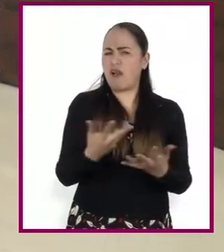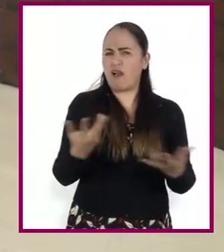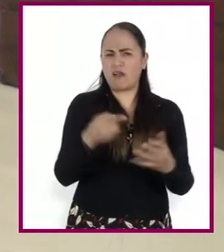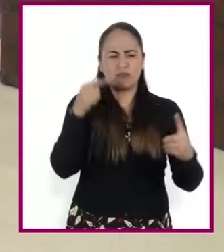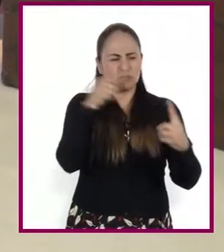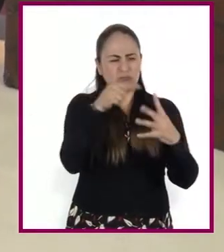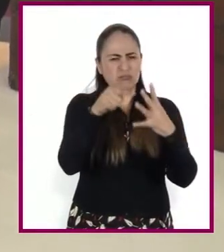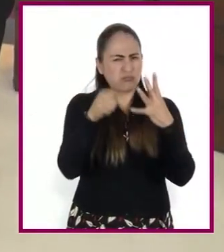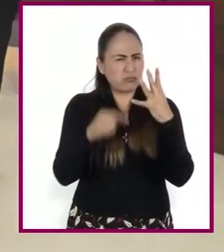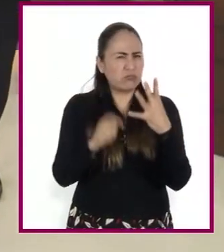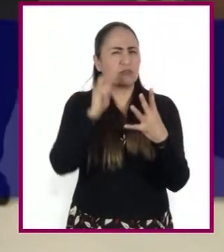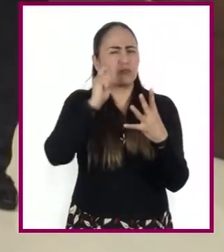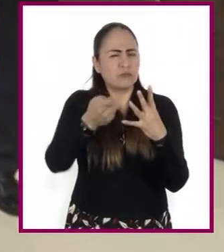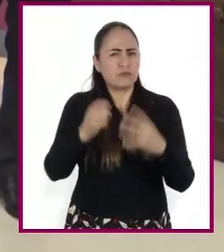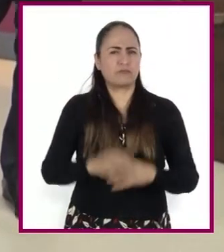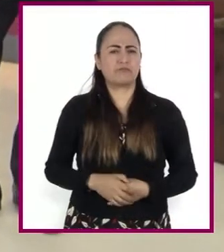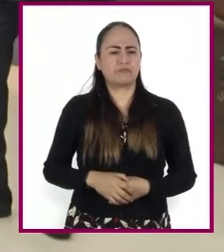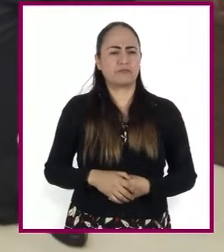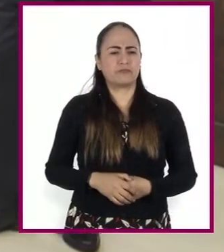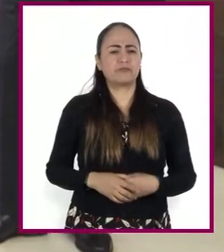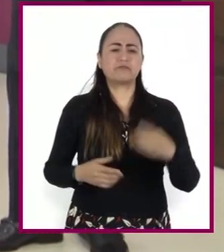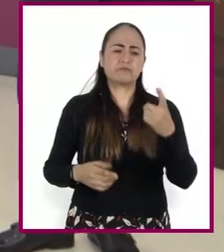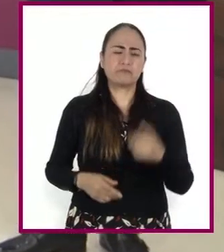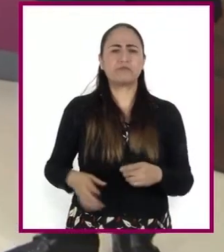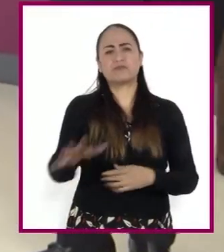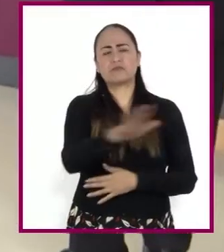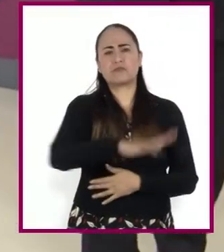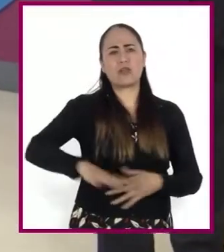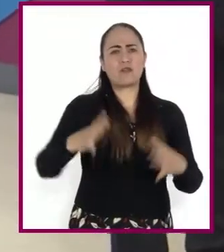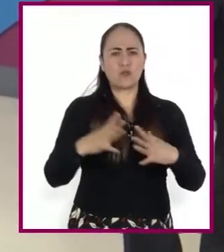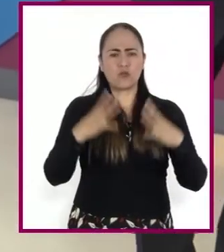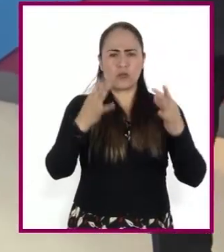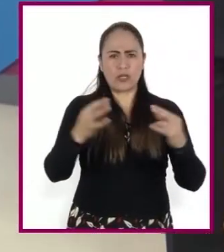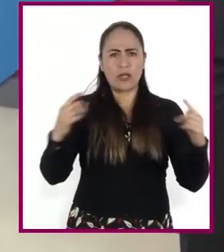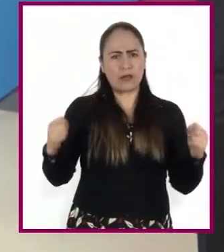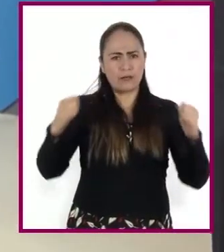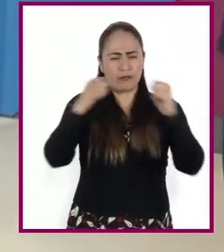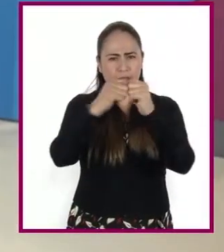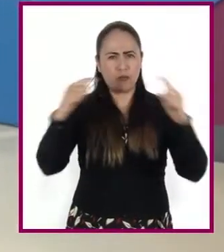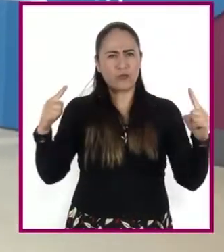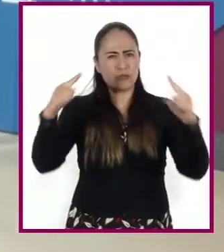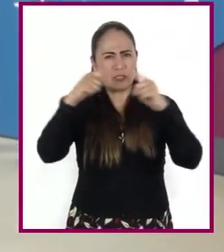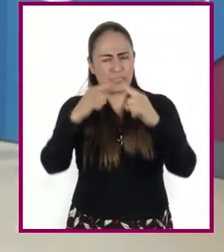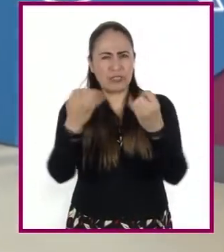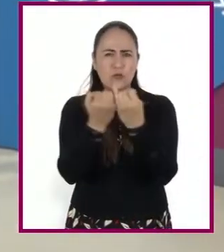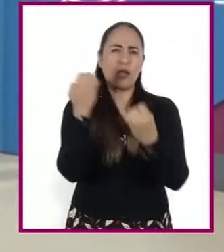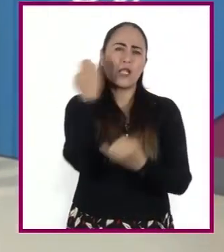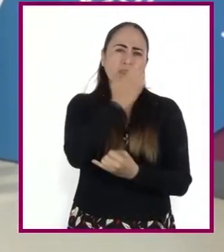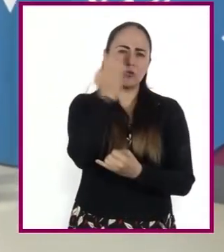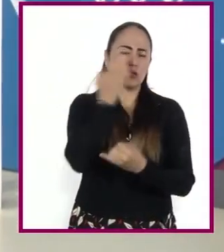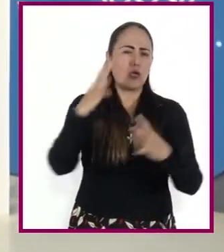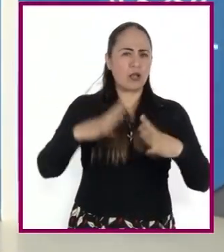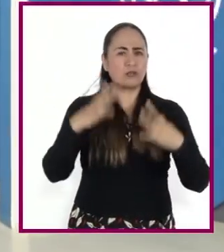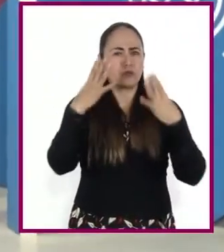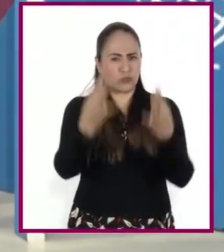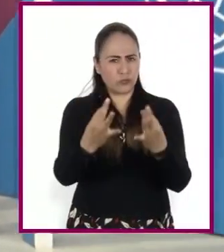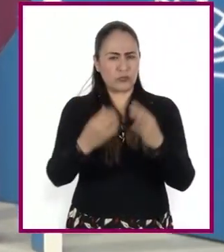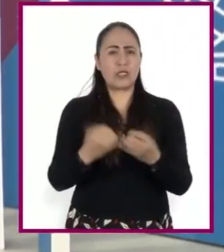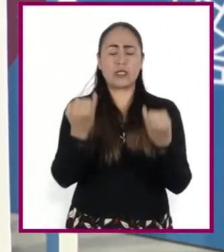propias campañas de conquista. Tras la mala administración de esta primera Real Audiencia, llegaría